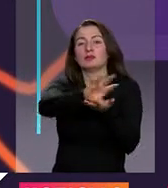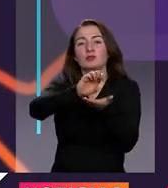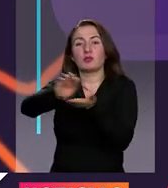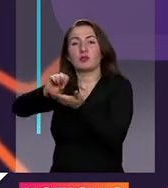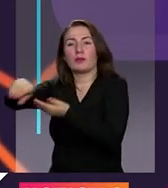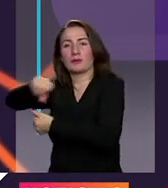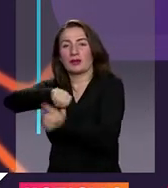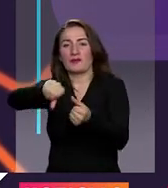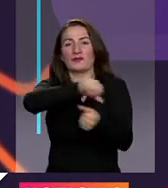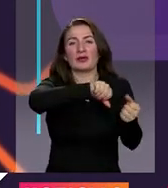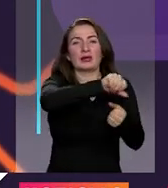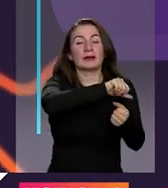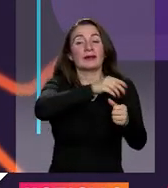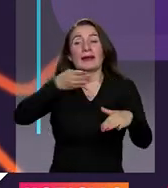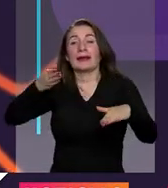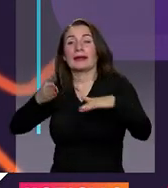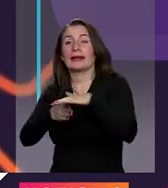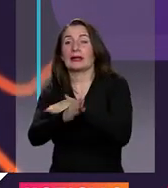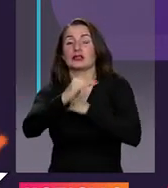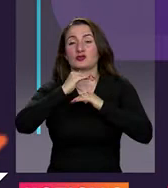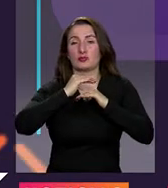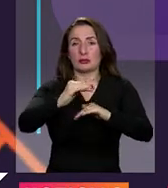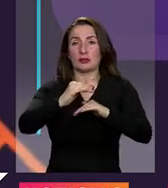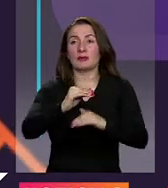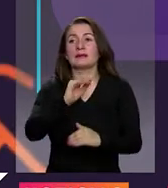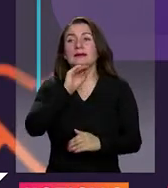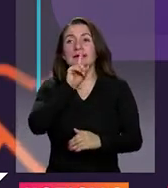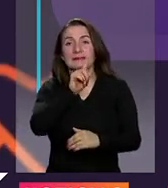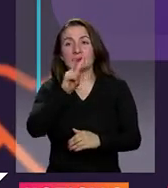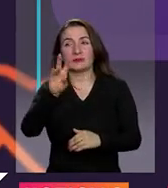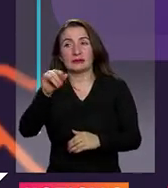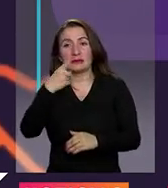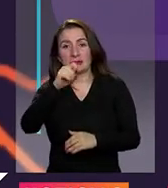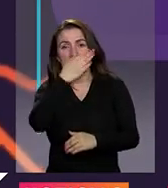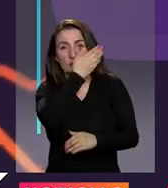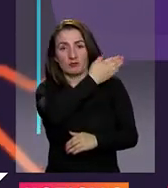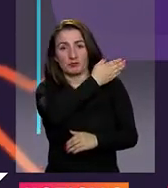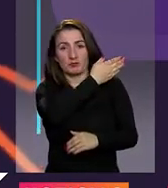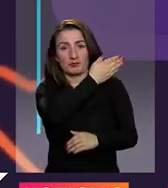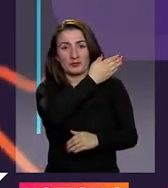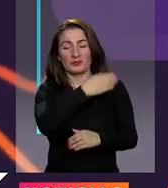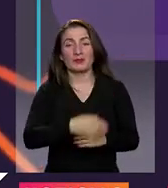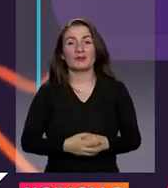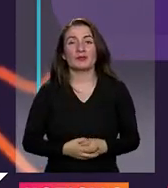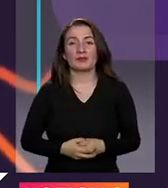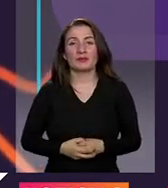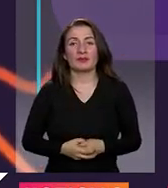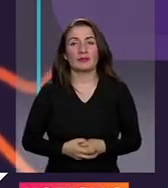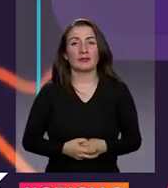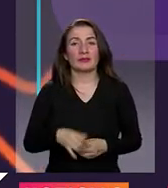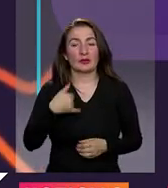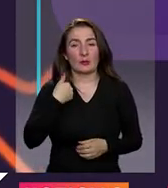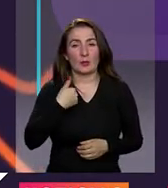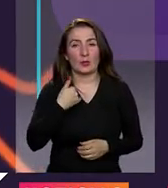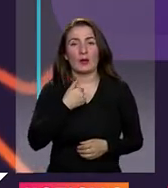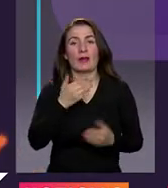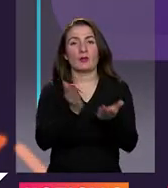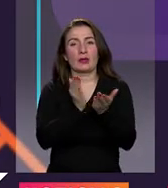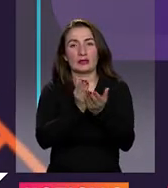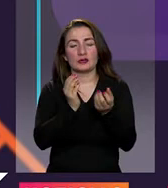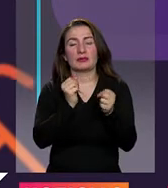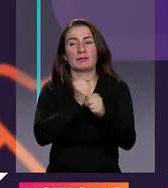monetarias para garantizar el ingreso mínimo, 116 mil millones de pesos para mujeres y jóvenes que recibirán ayuda en educación y